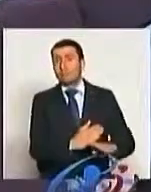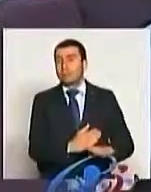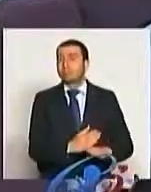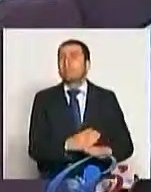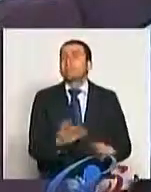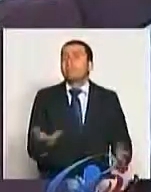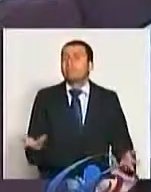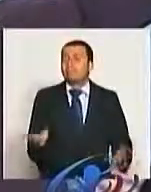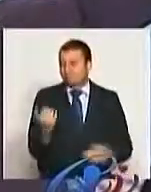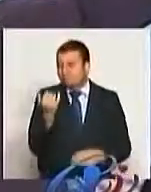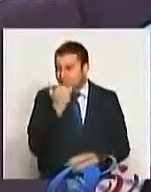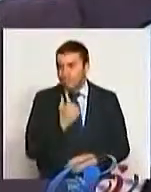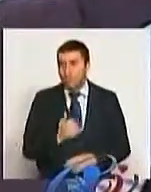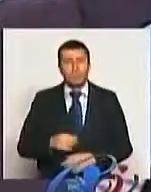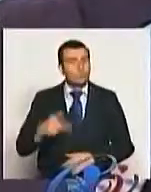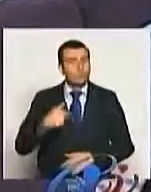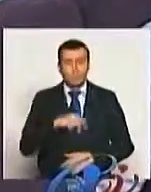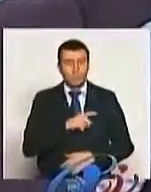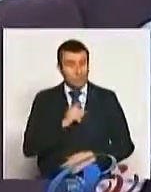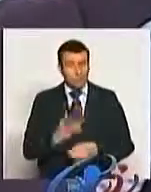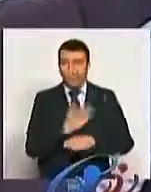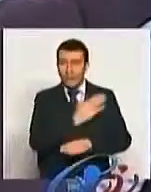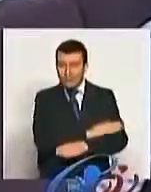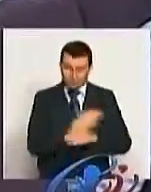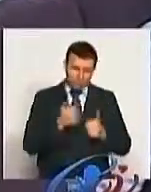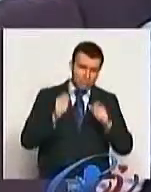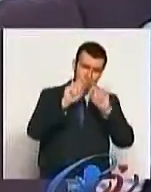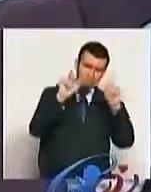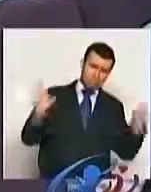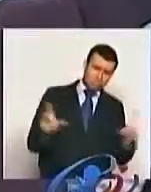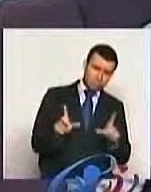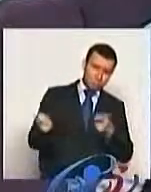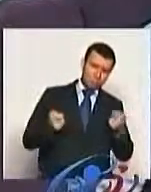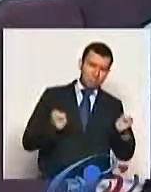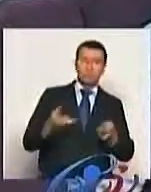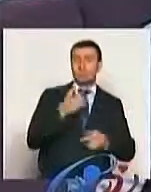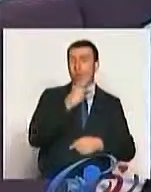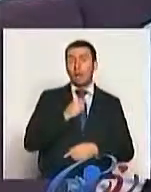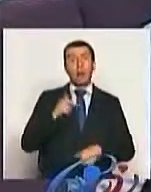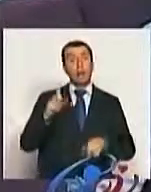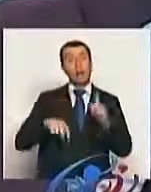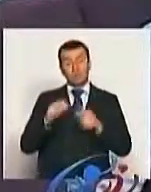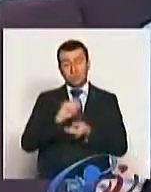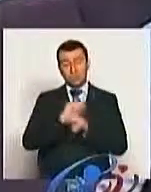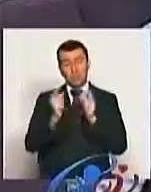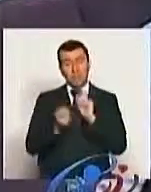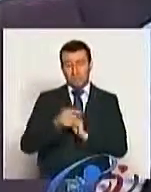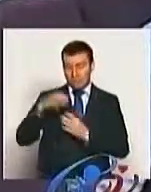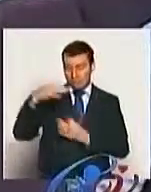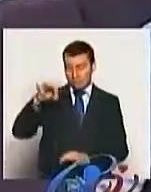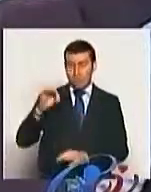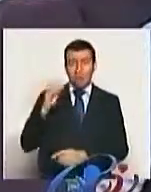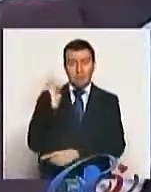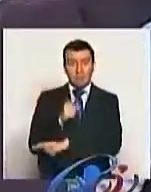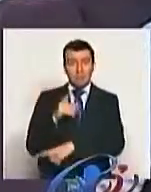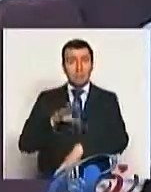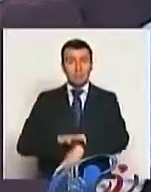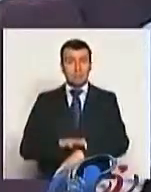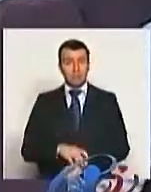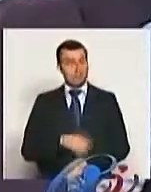Entonces no tenemos diagnósticos y a los otros es que les cambian las fórmulas. No se dejen cambiar las fórmulas, por favor, donde les cambien las